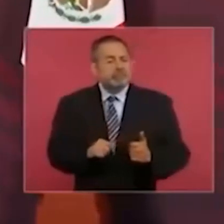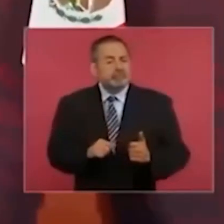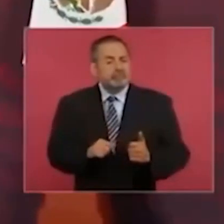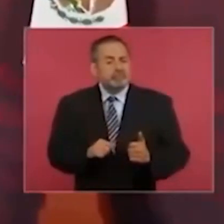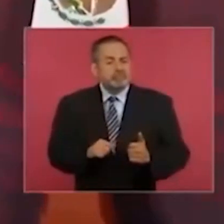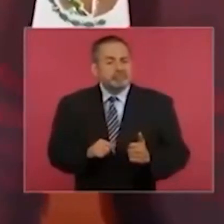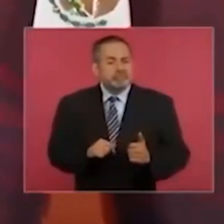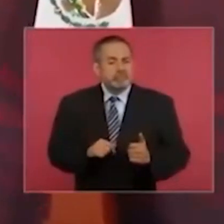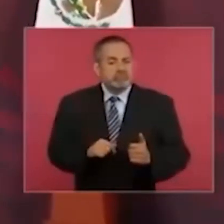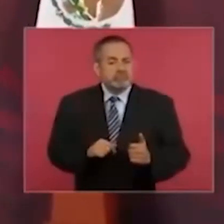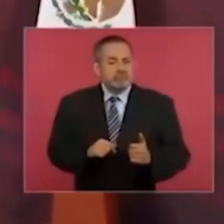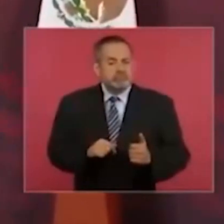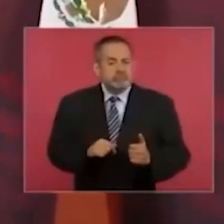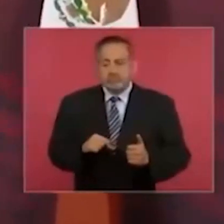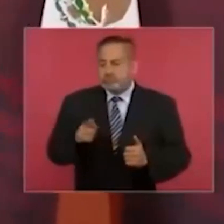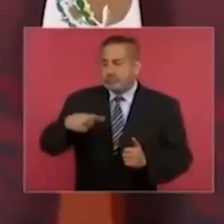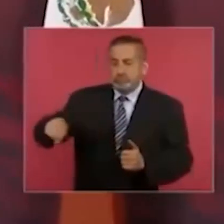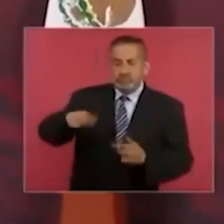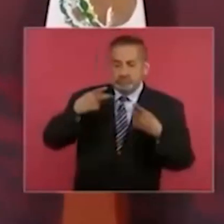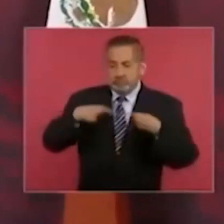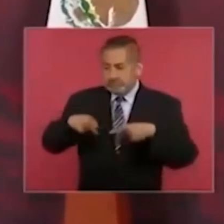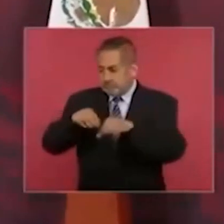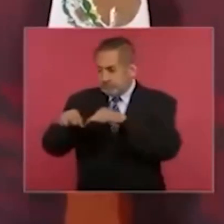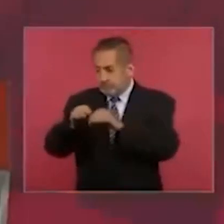las pensiones de los trabajadores?